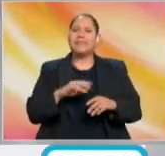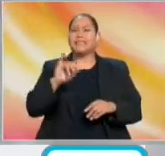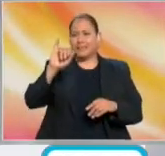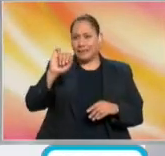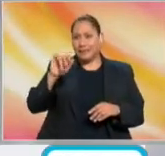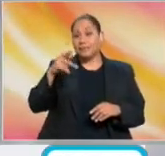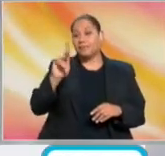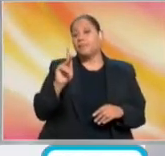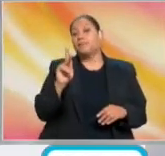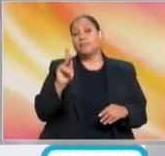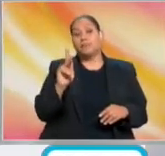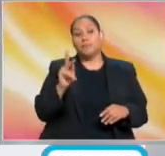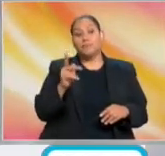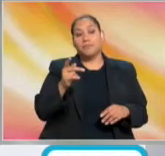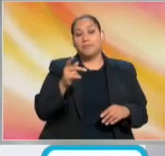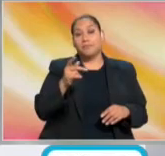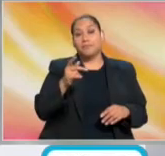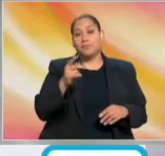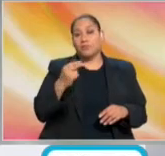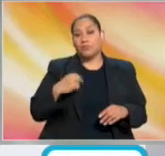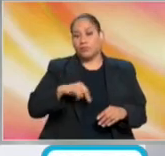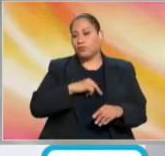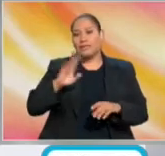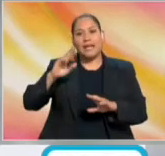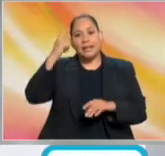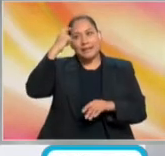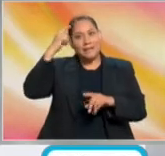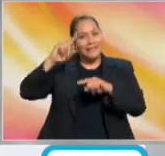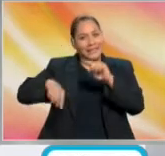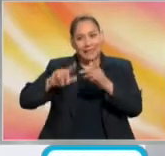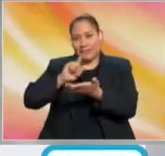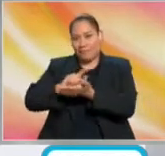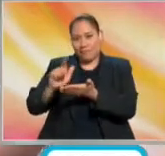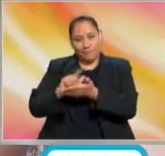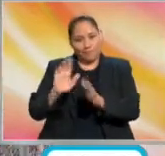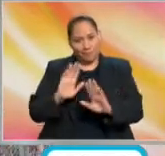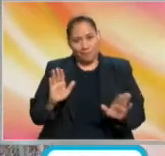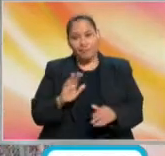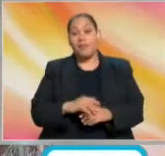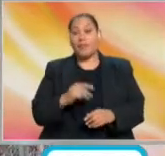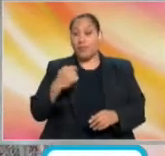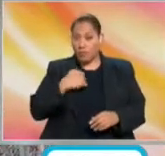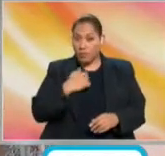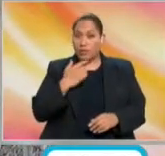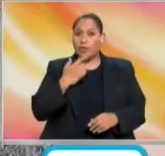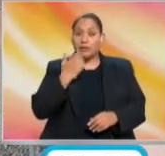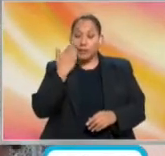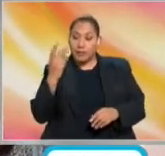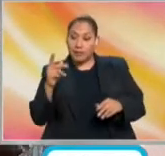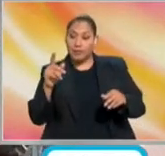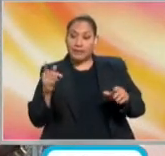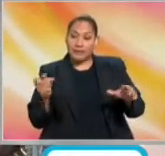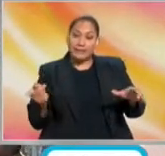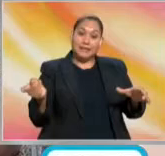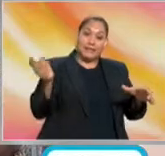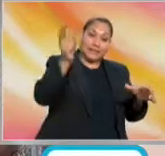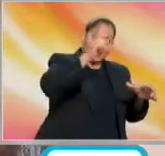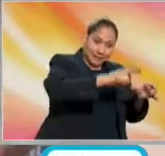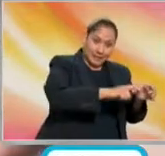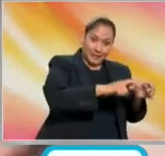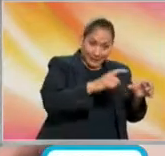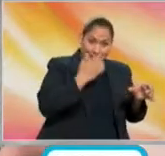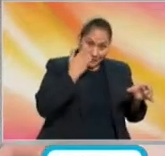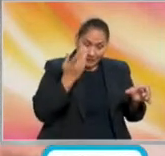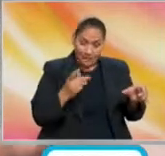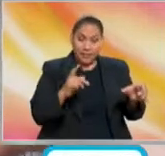esta es lo primero que debemos quitar de la cabeza. Si queremos abrir puentes entre estas generaciones y que